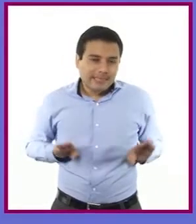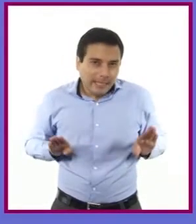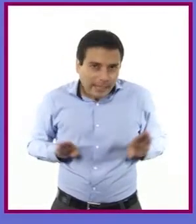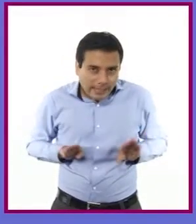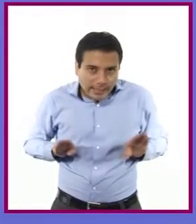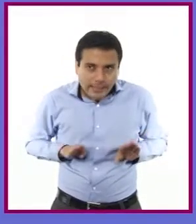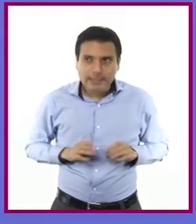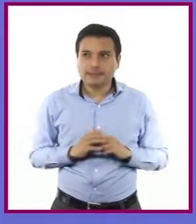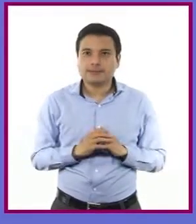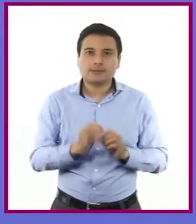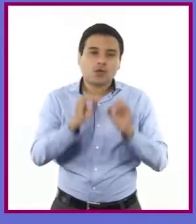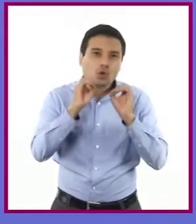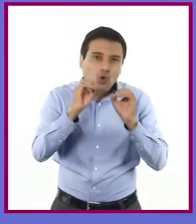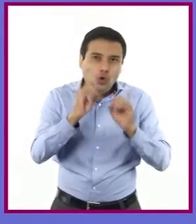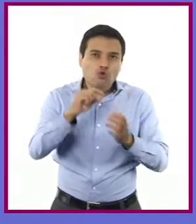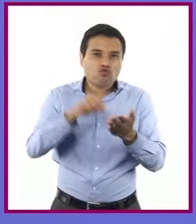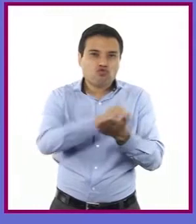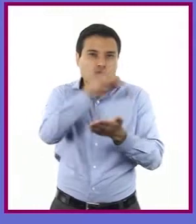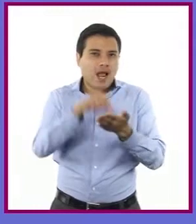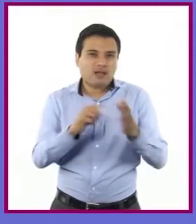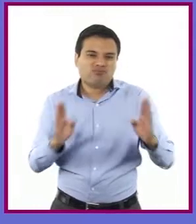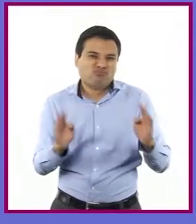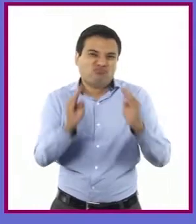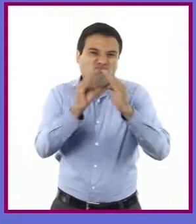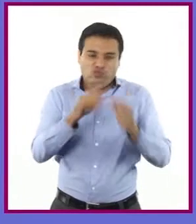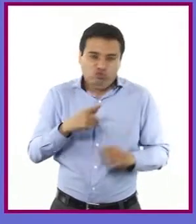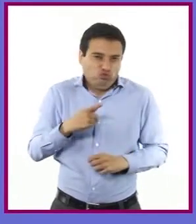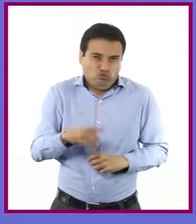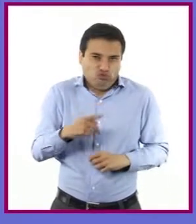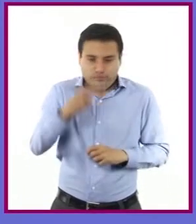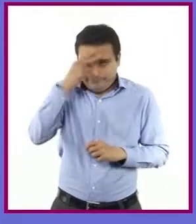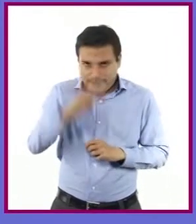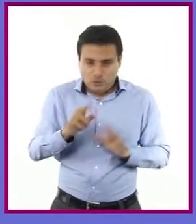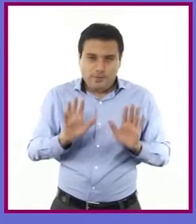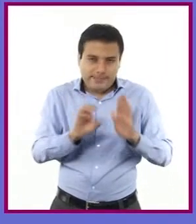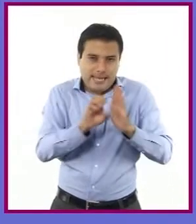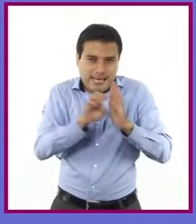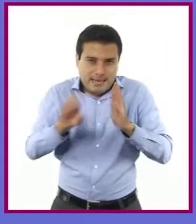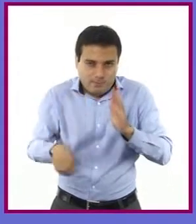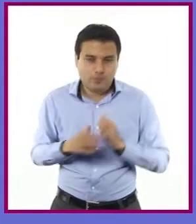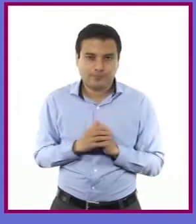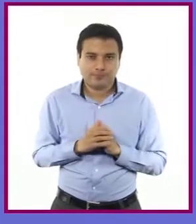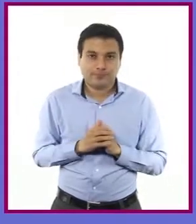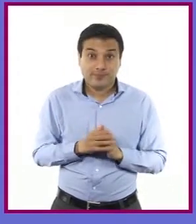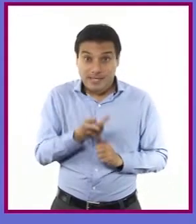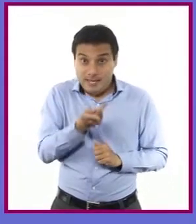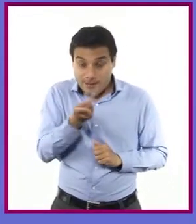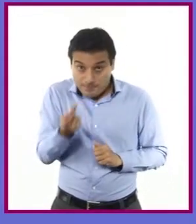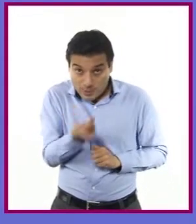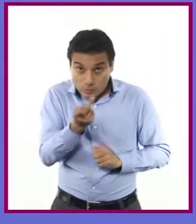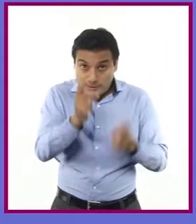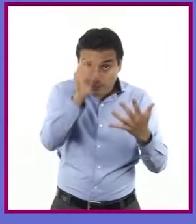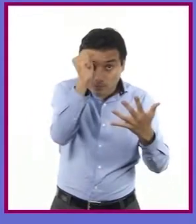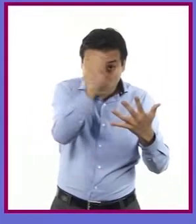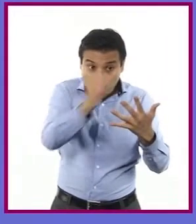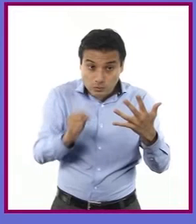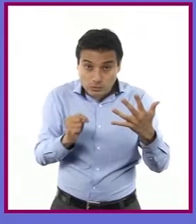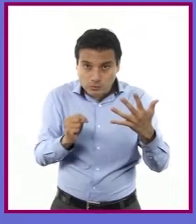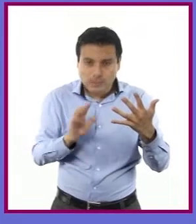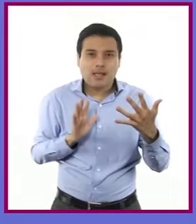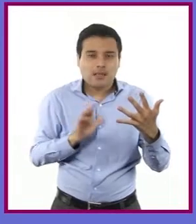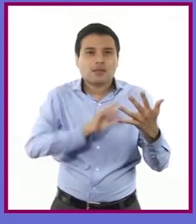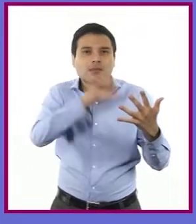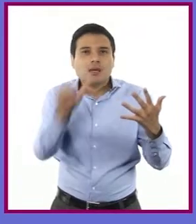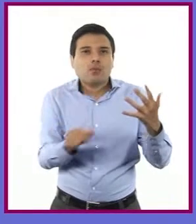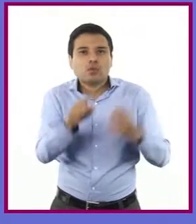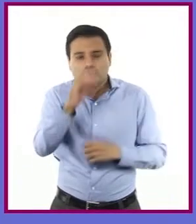de centros arqueológicos que tenemos en el país. Estas preguntas te llevarían a determinar las categorías